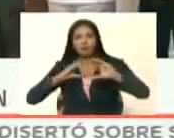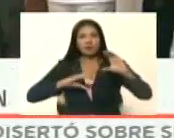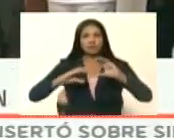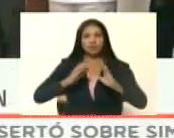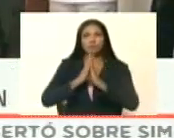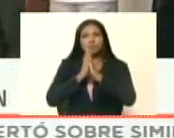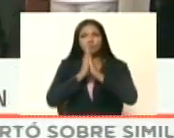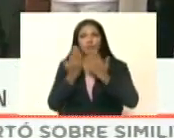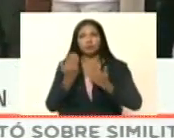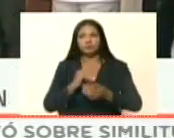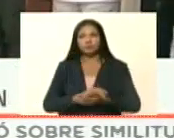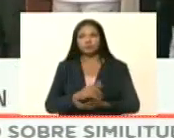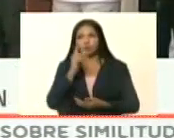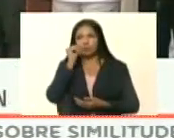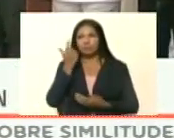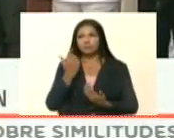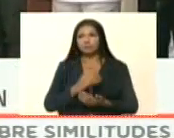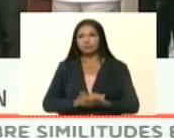favor, Max.